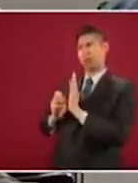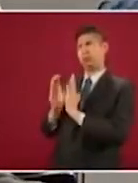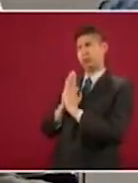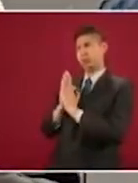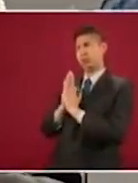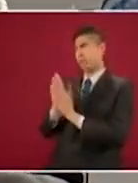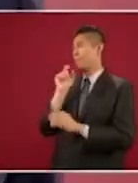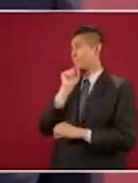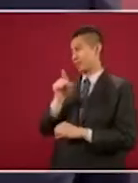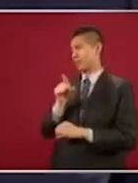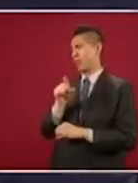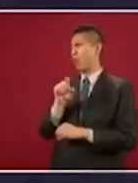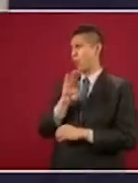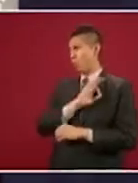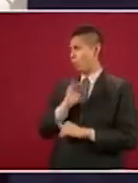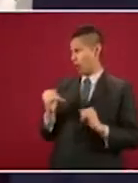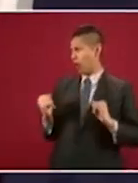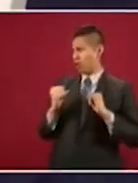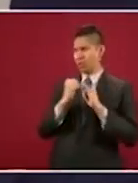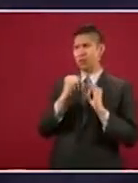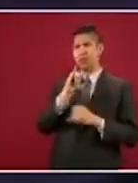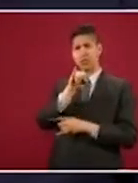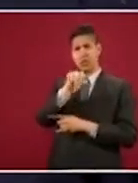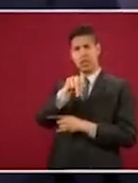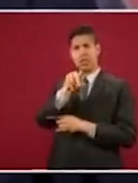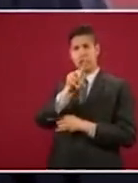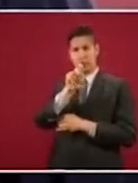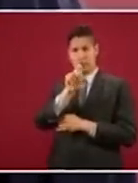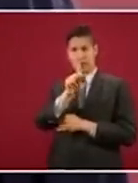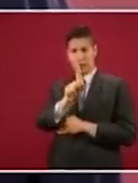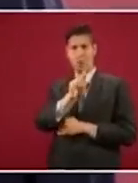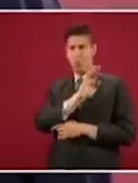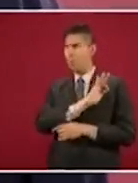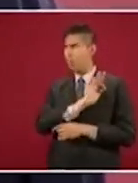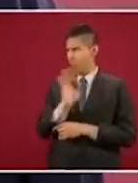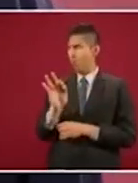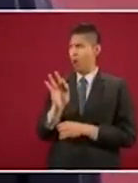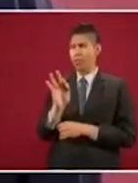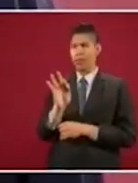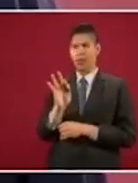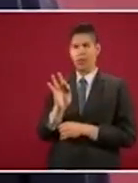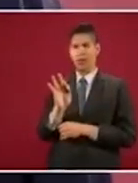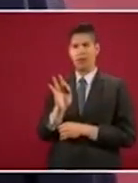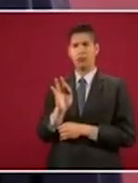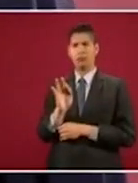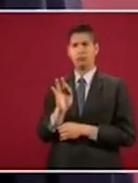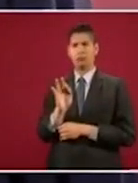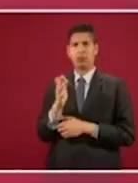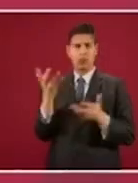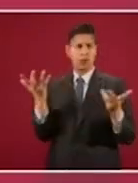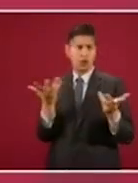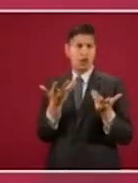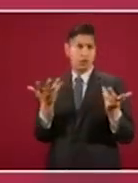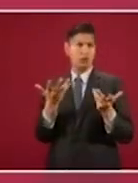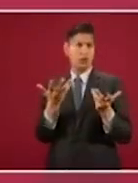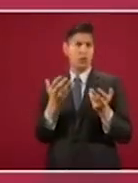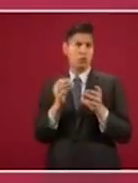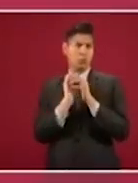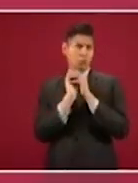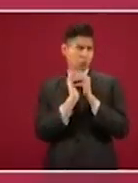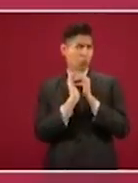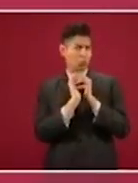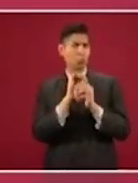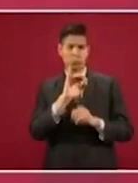el Instituto para devolverle al pueblo lo robado pueda llevar a cabo